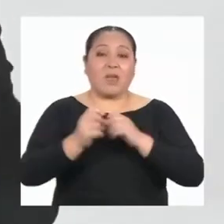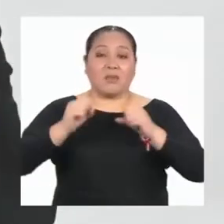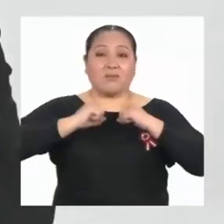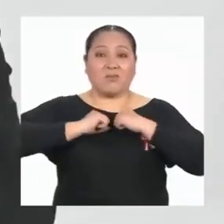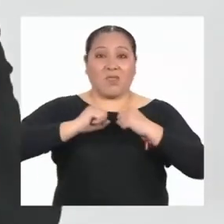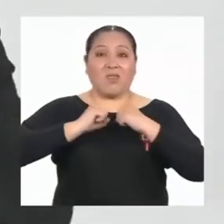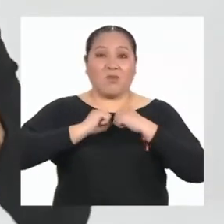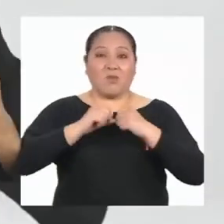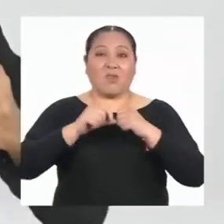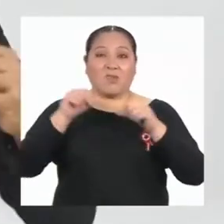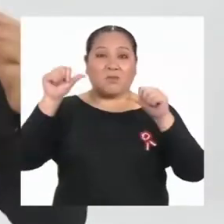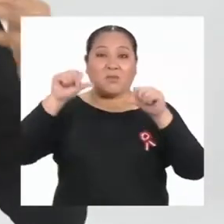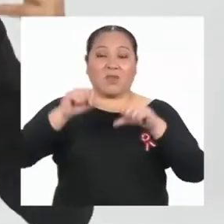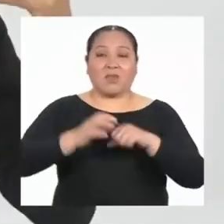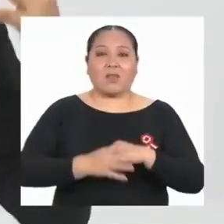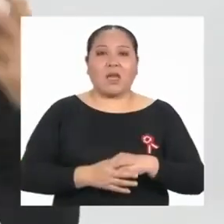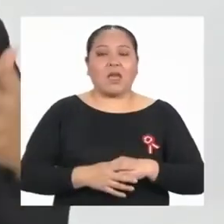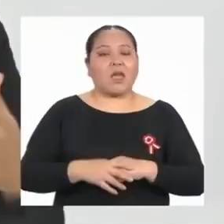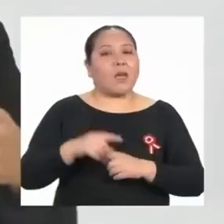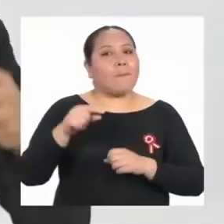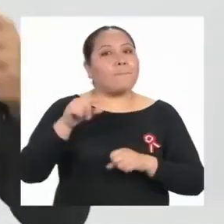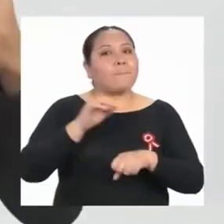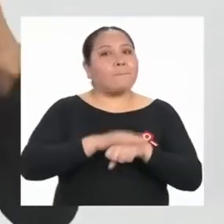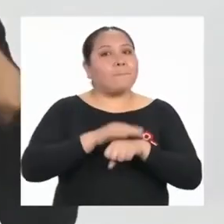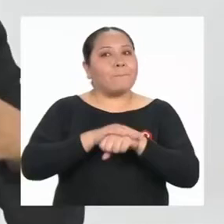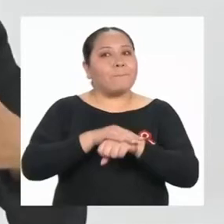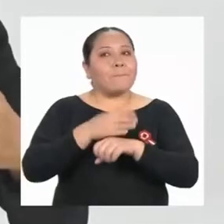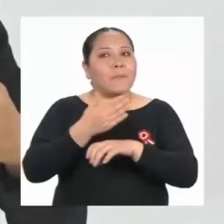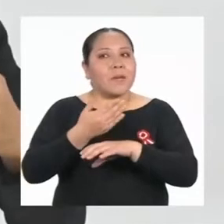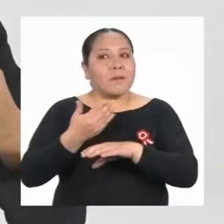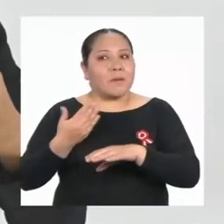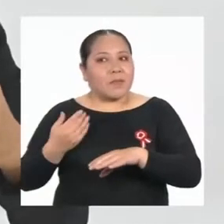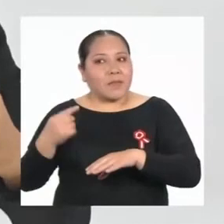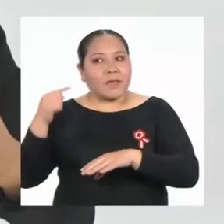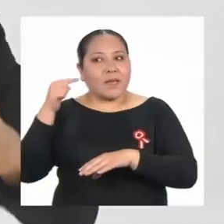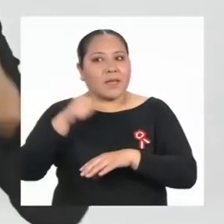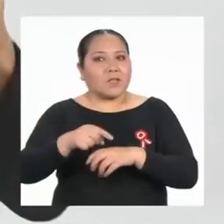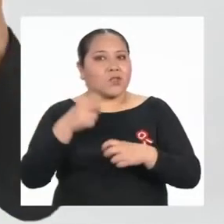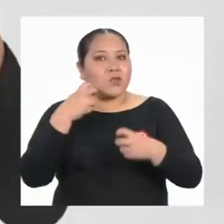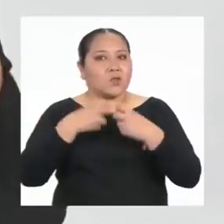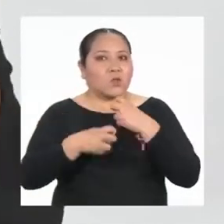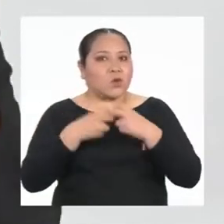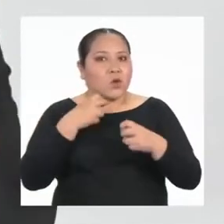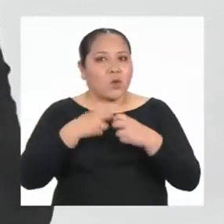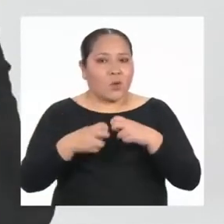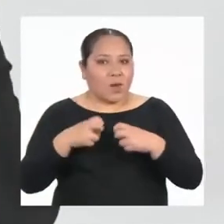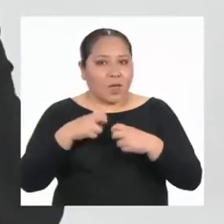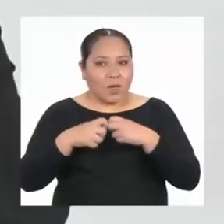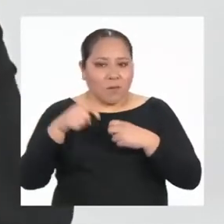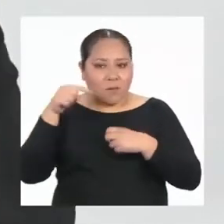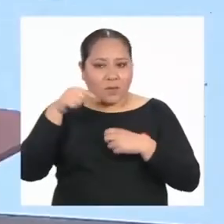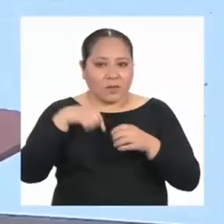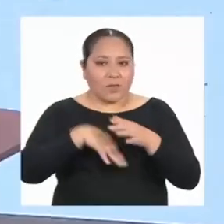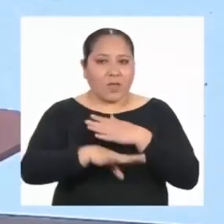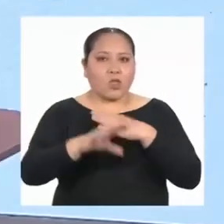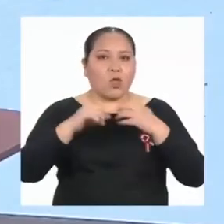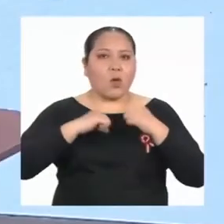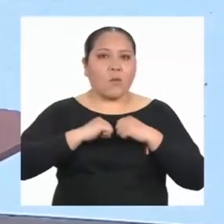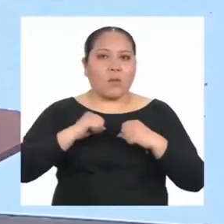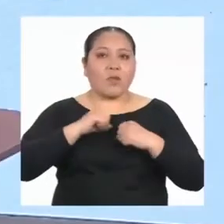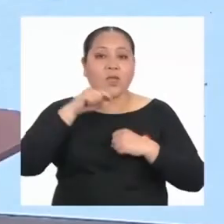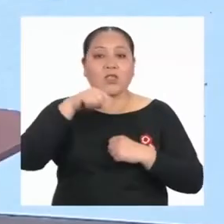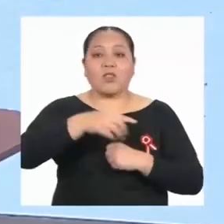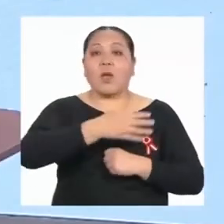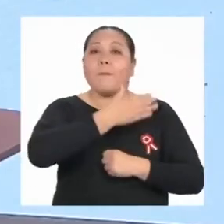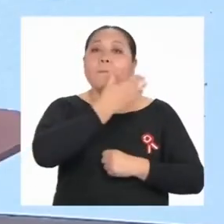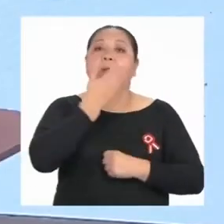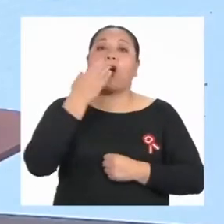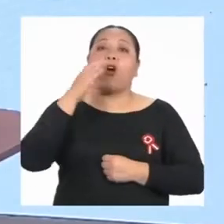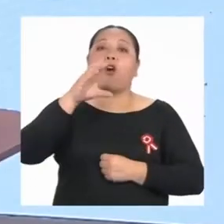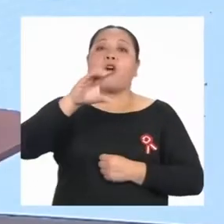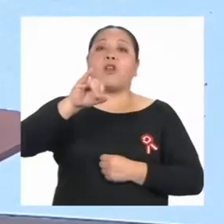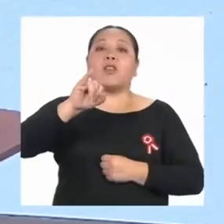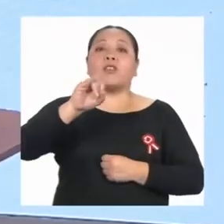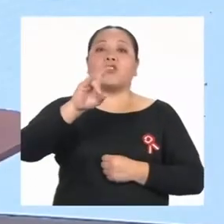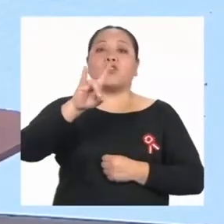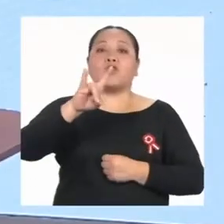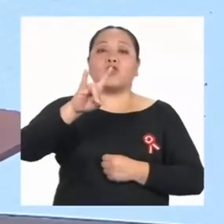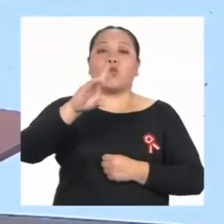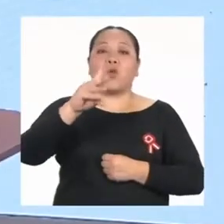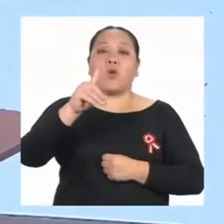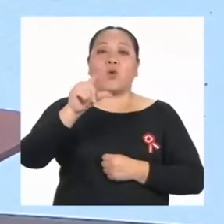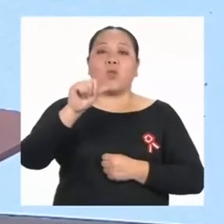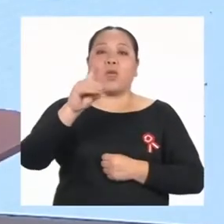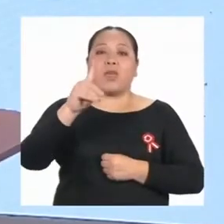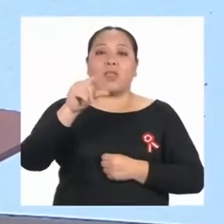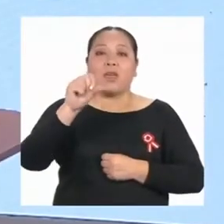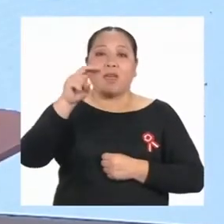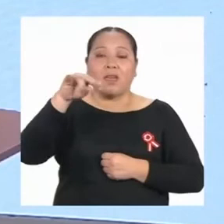canchas y en las barras. Eso nos hace mejores ciudadanas y ciudadanos. Justo hablaba de eso hace poco, a raíz